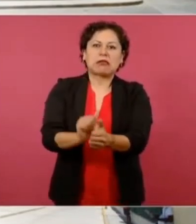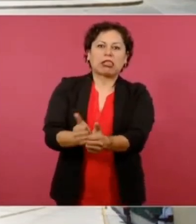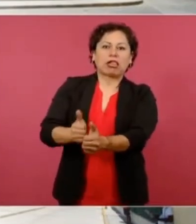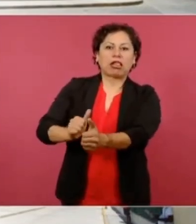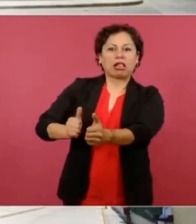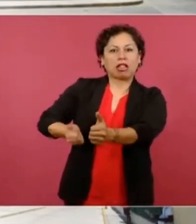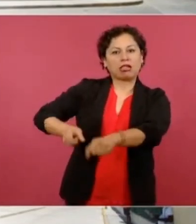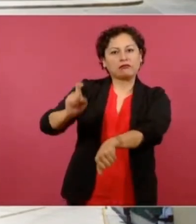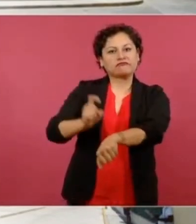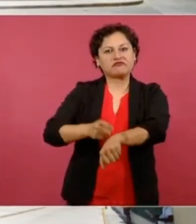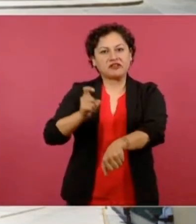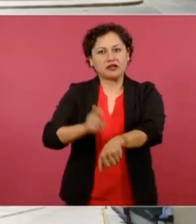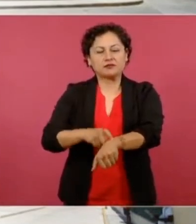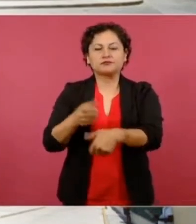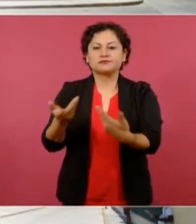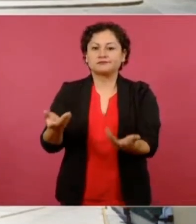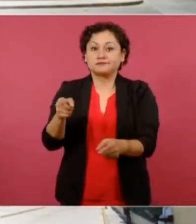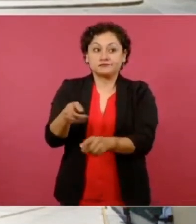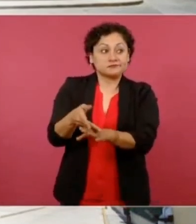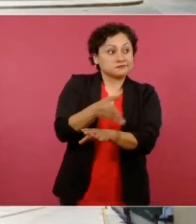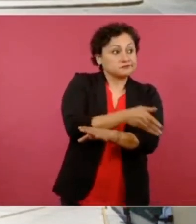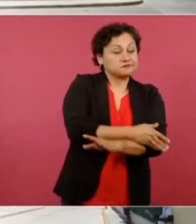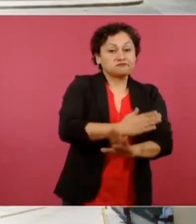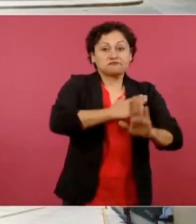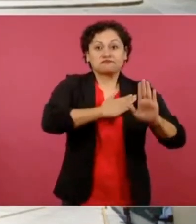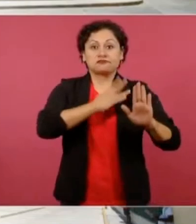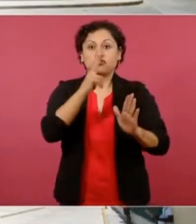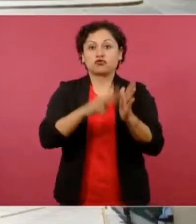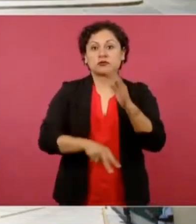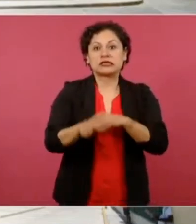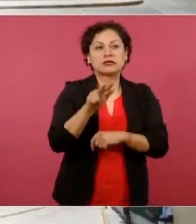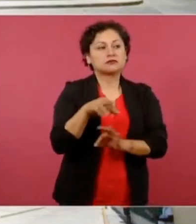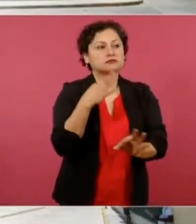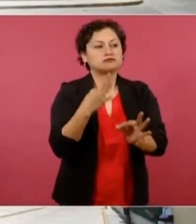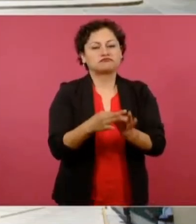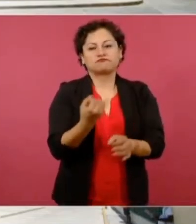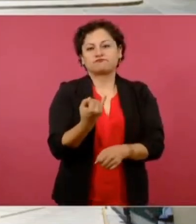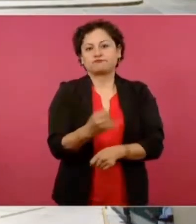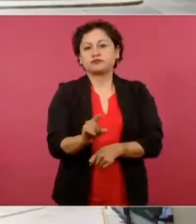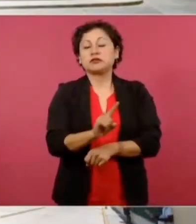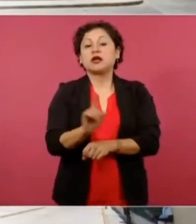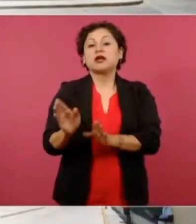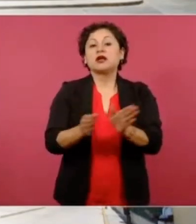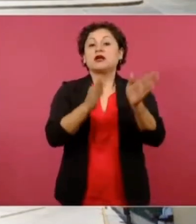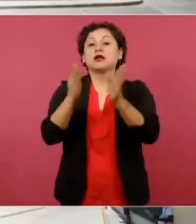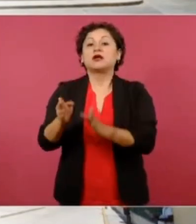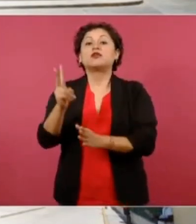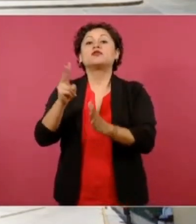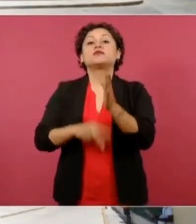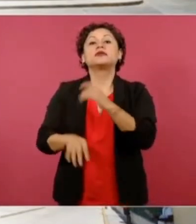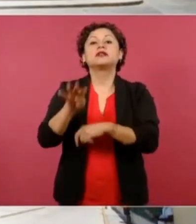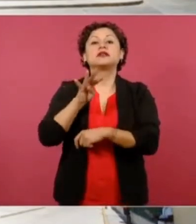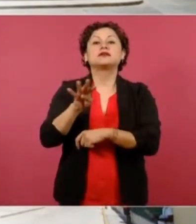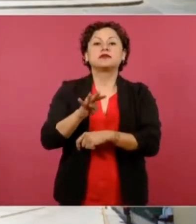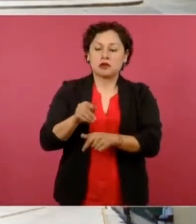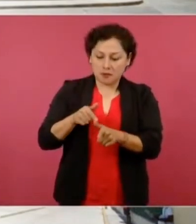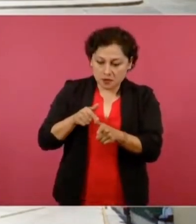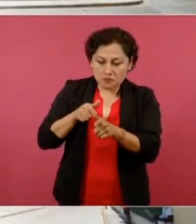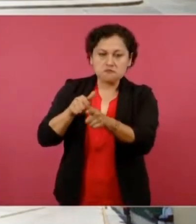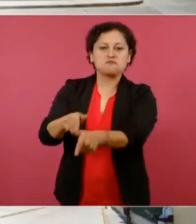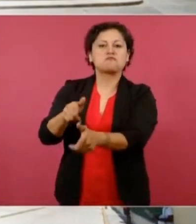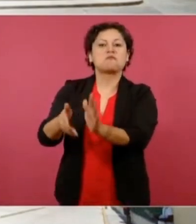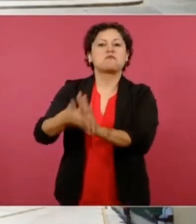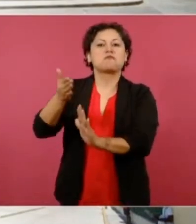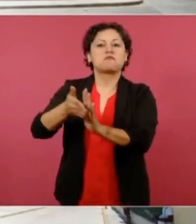había prometido que se concluiría en 2018, esto no ocurrió, y en mayo del 2019 inició la construcción de una segunda etapa. En agosto